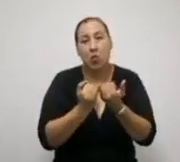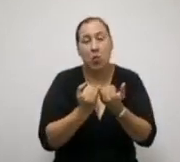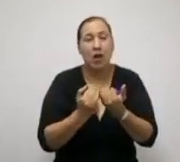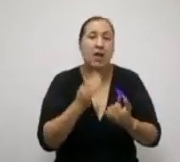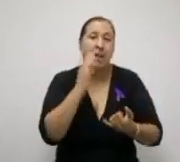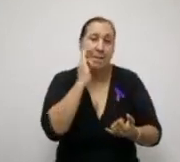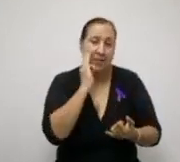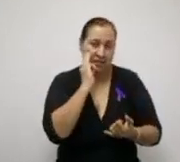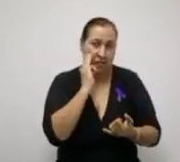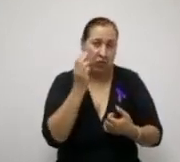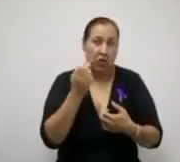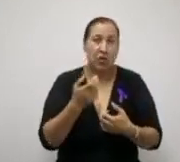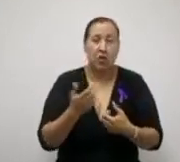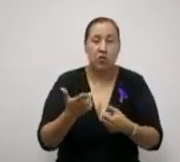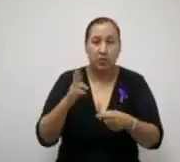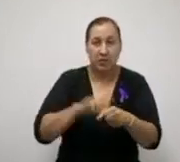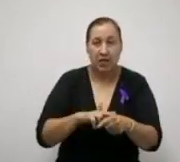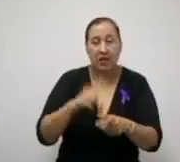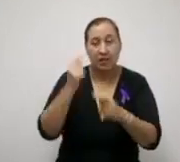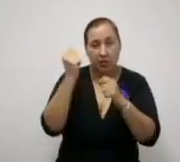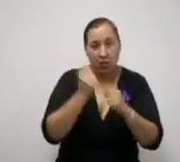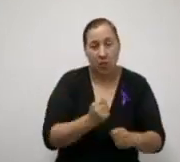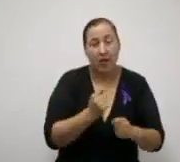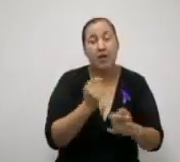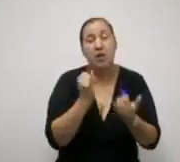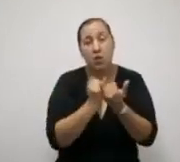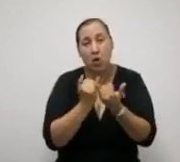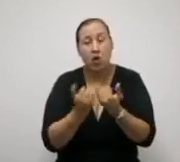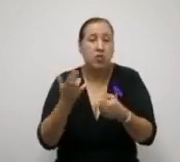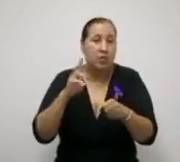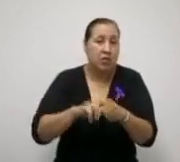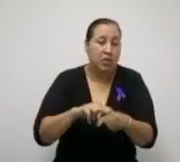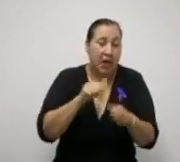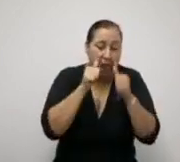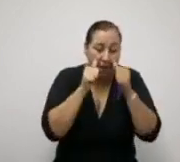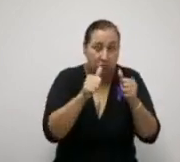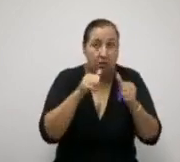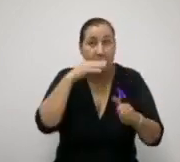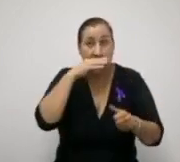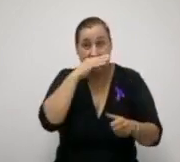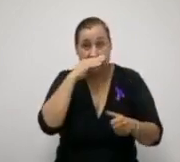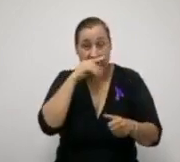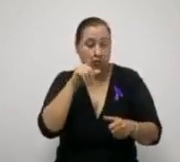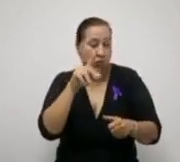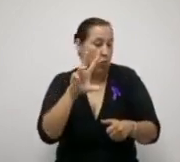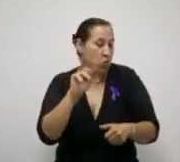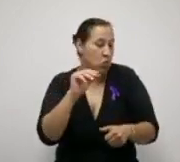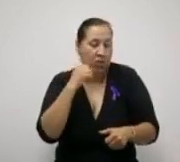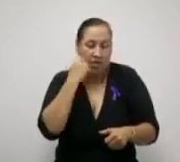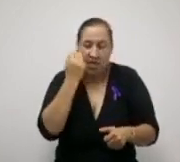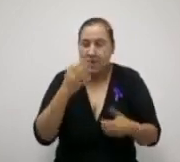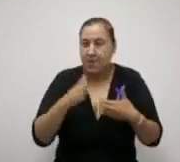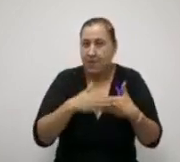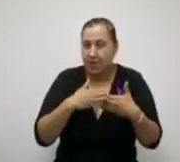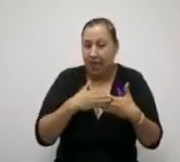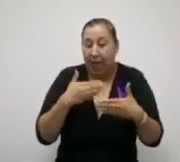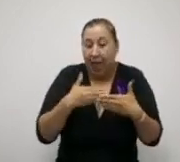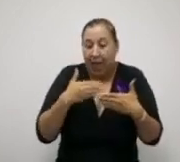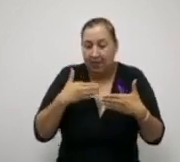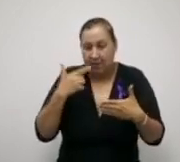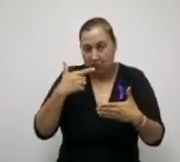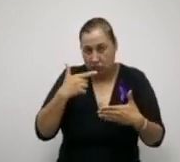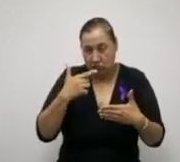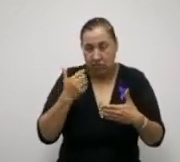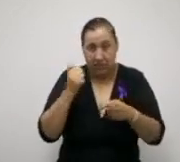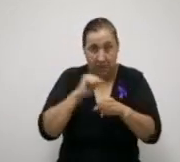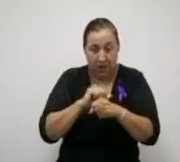Manzanillo y Hospital General de Tecomán. Importante mencionar que la atención es gratuita y el método a elegir se define posterior a una